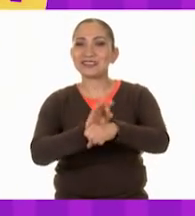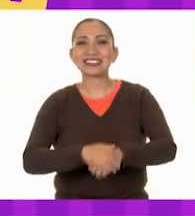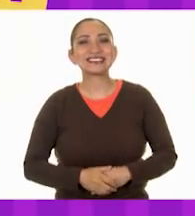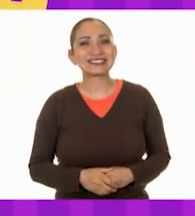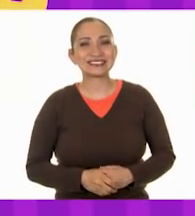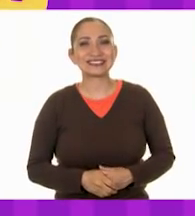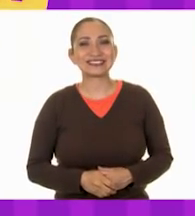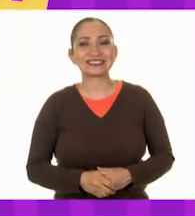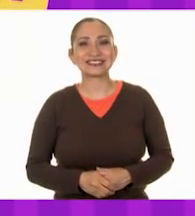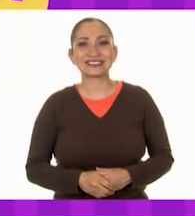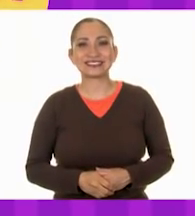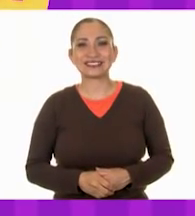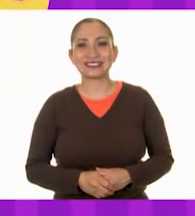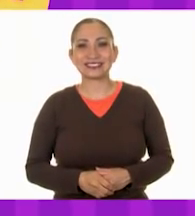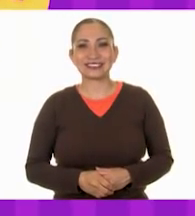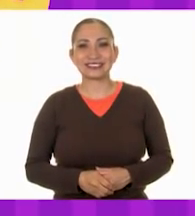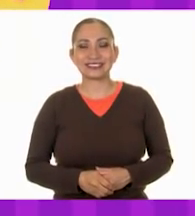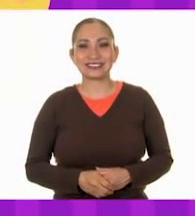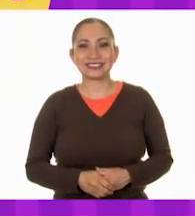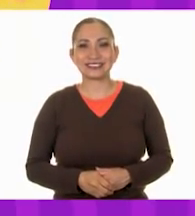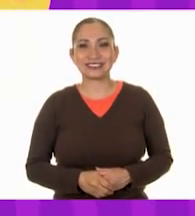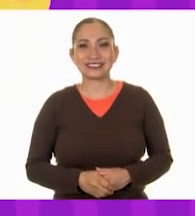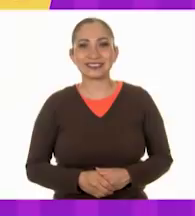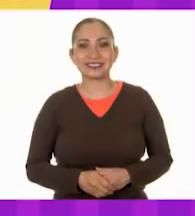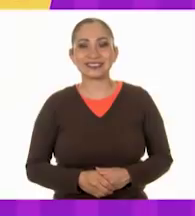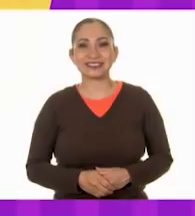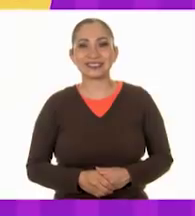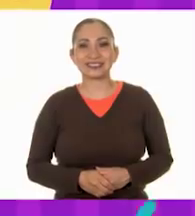unos a los otros.